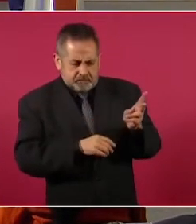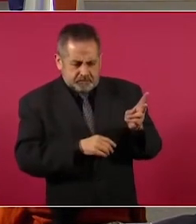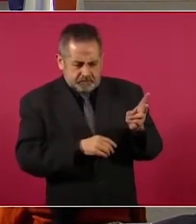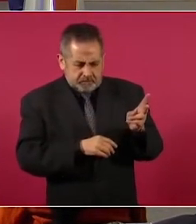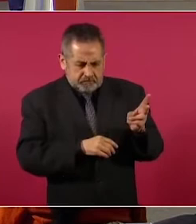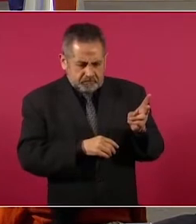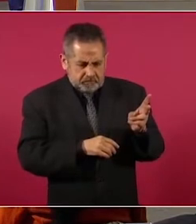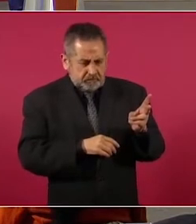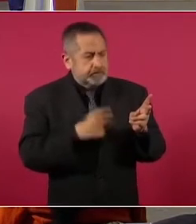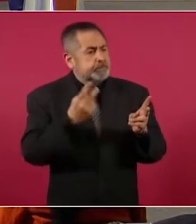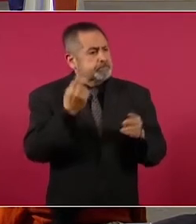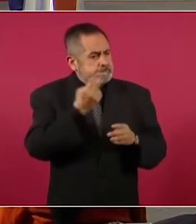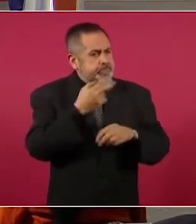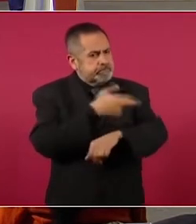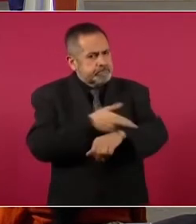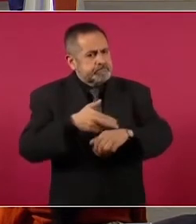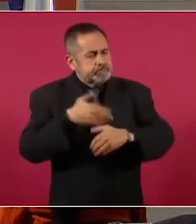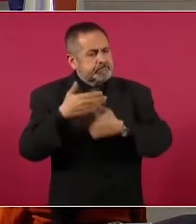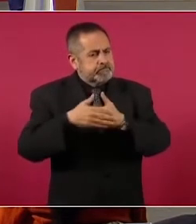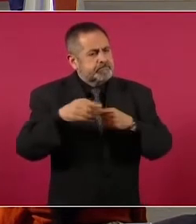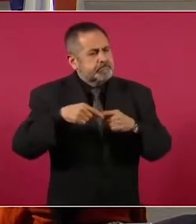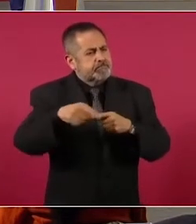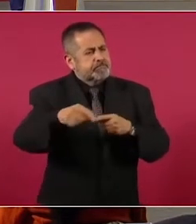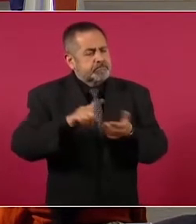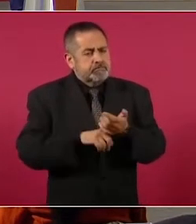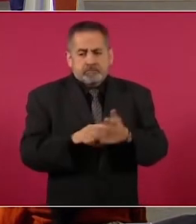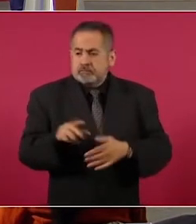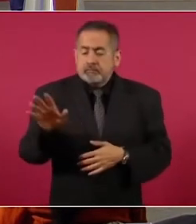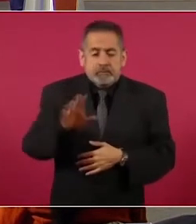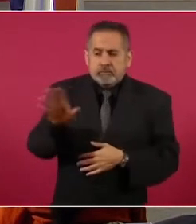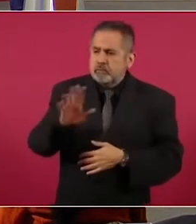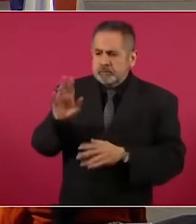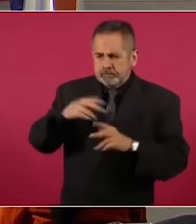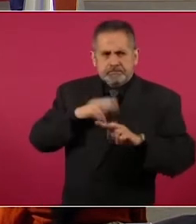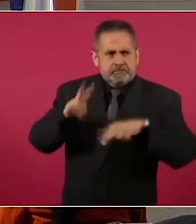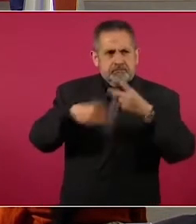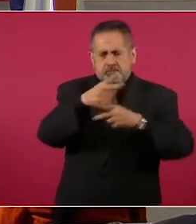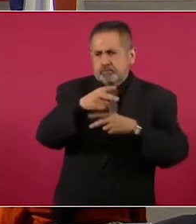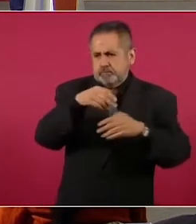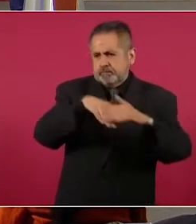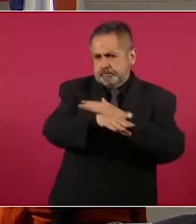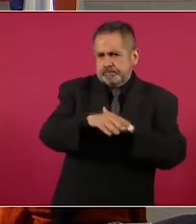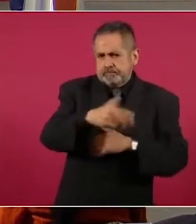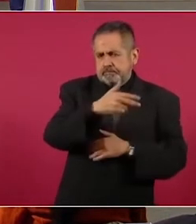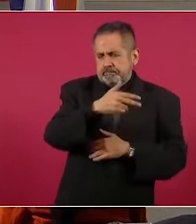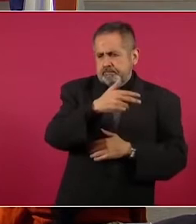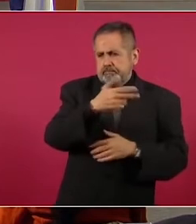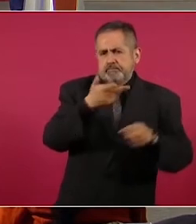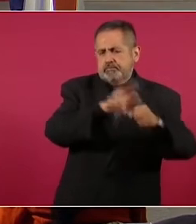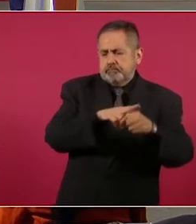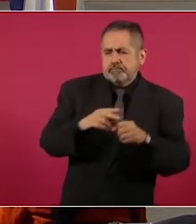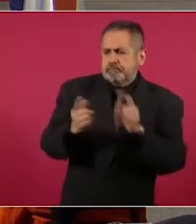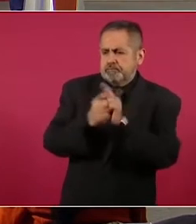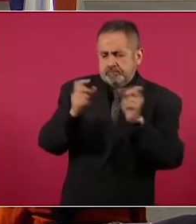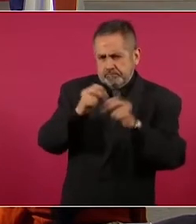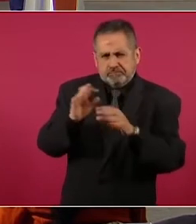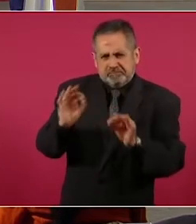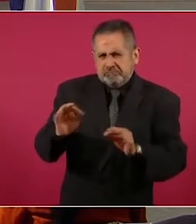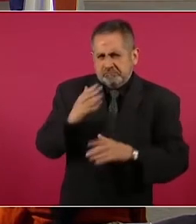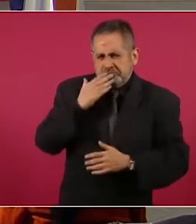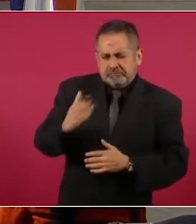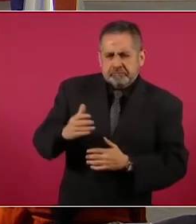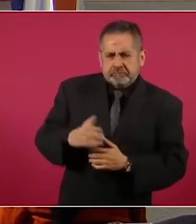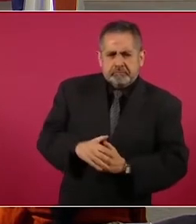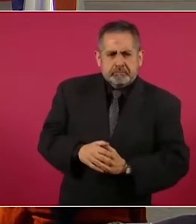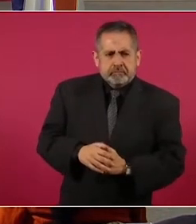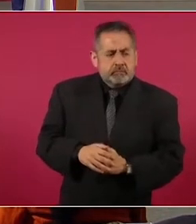Ángel tiene la instrucción de tomar el relevo de la luna. No, cuando llegue, entro allí y saludo, cabrón, tranquilo. Ah, bueno, pues también, cabrón, nos vamos a